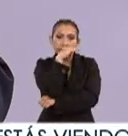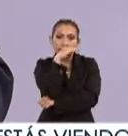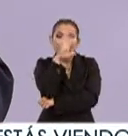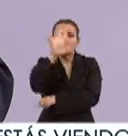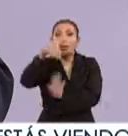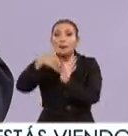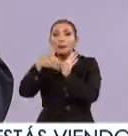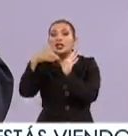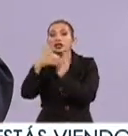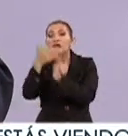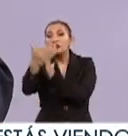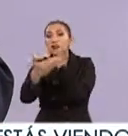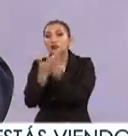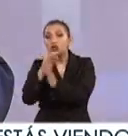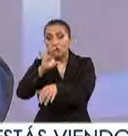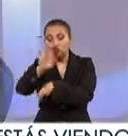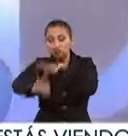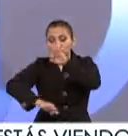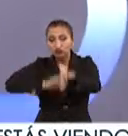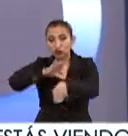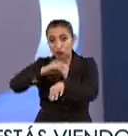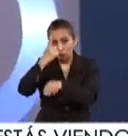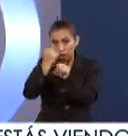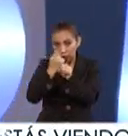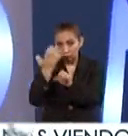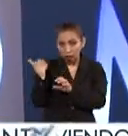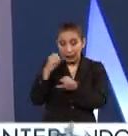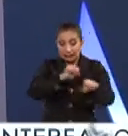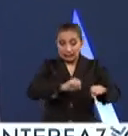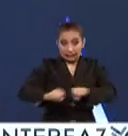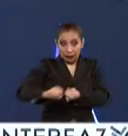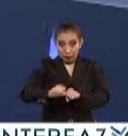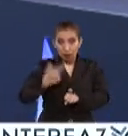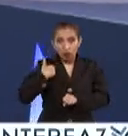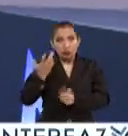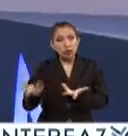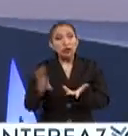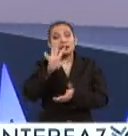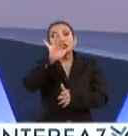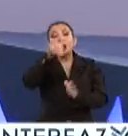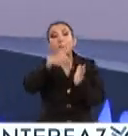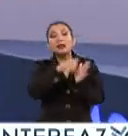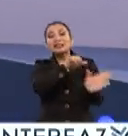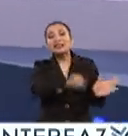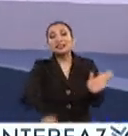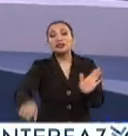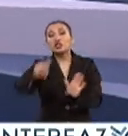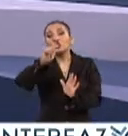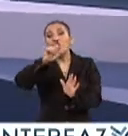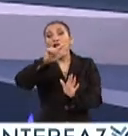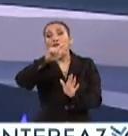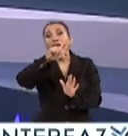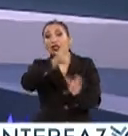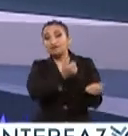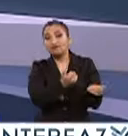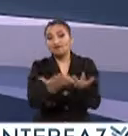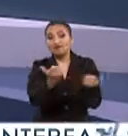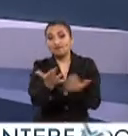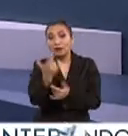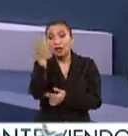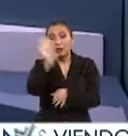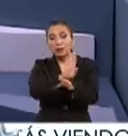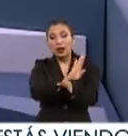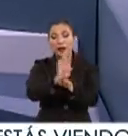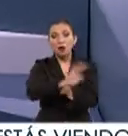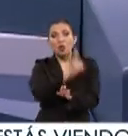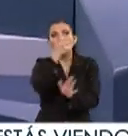de 5,5 millones de servicios médicos. El año pasado, por ejemplo, en los sismos, hemos entregado más de 5.600 toneladas. Esto hemos